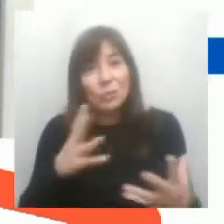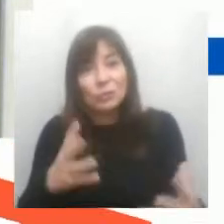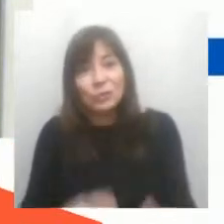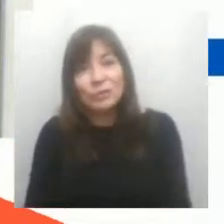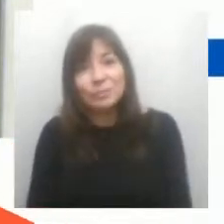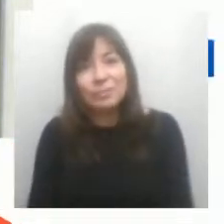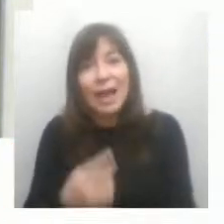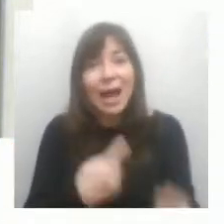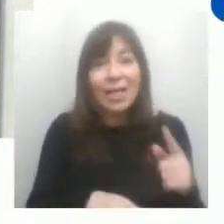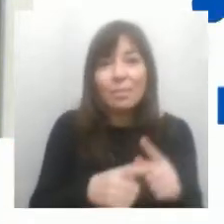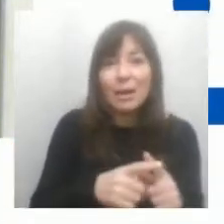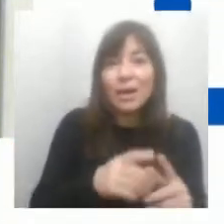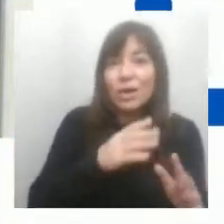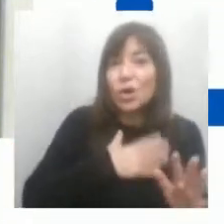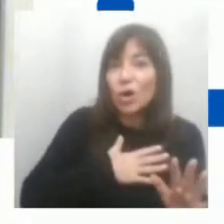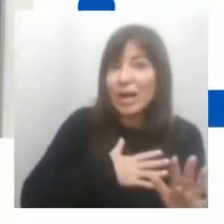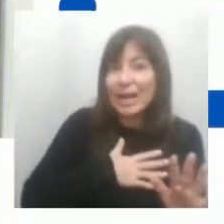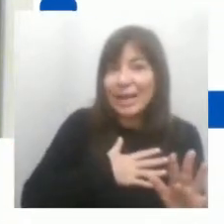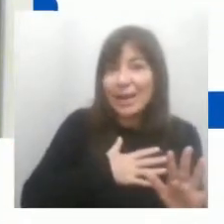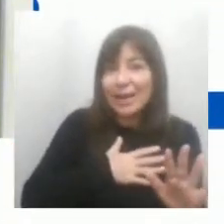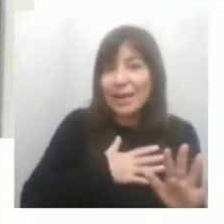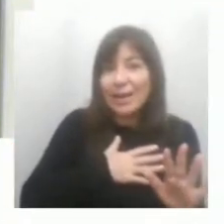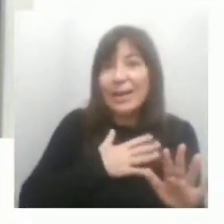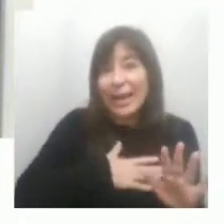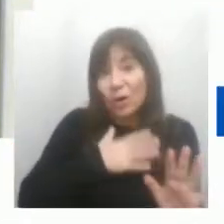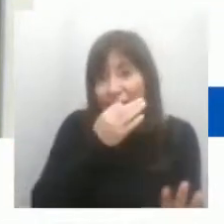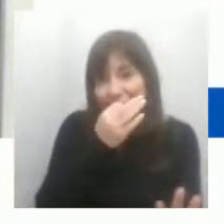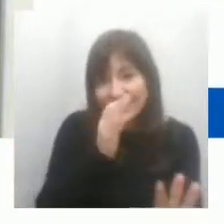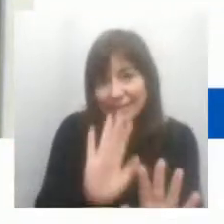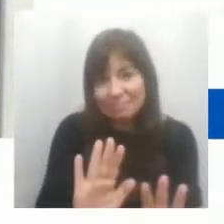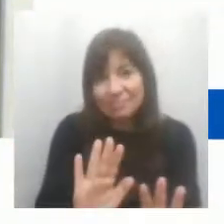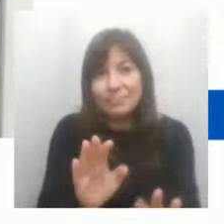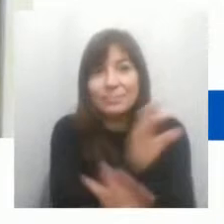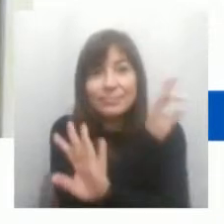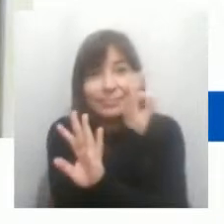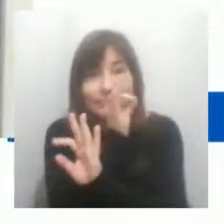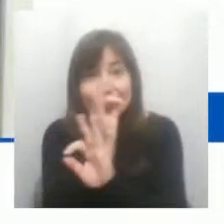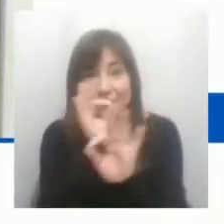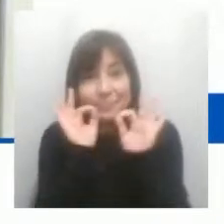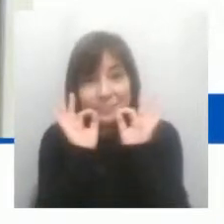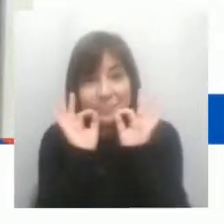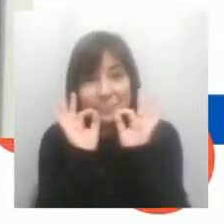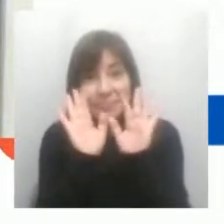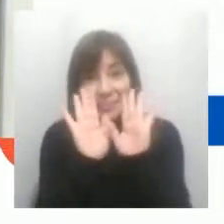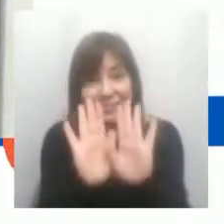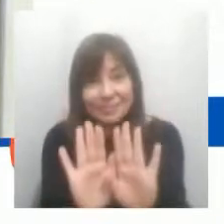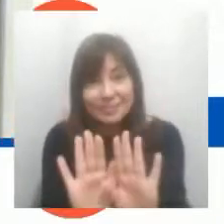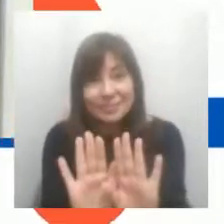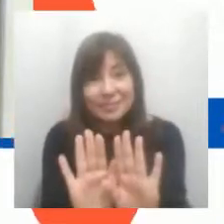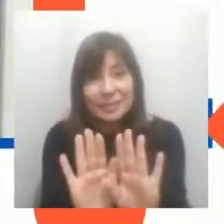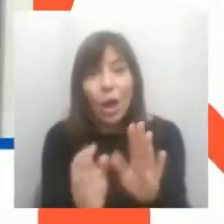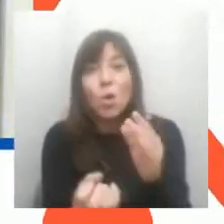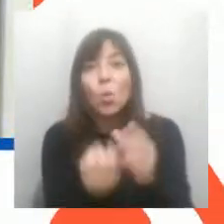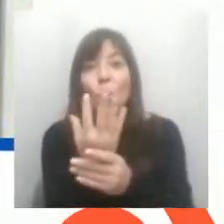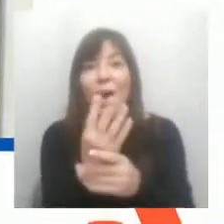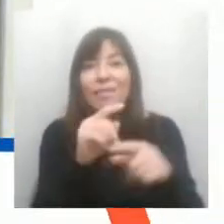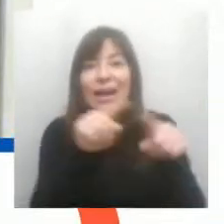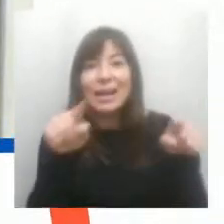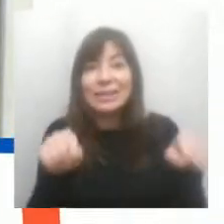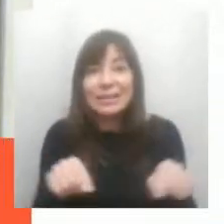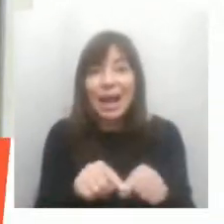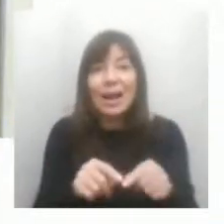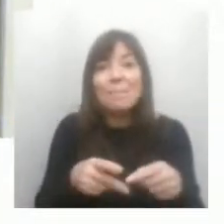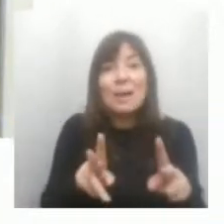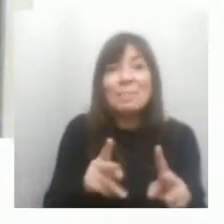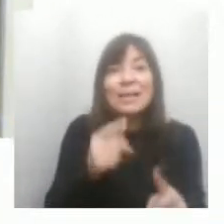también que no quería dejar de mencionar, por favor, no le digan, ya acá, solo a la mamá me dicen. Es una nueva sala que nos va a permitir